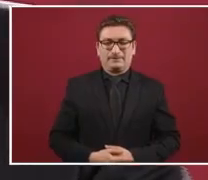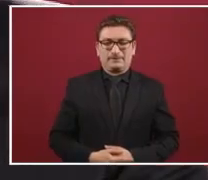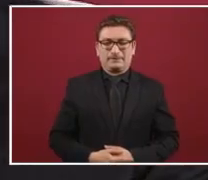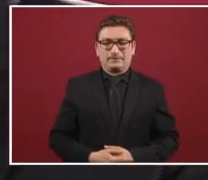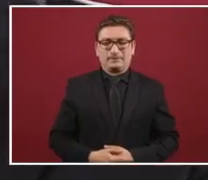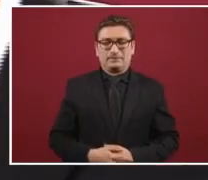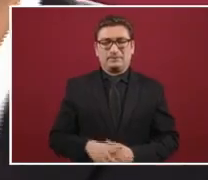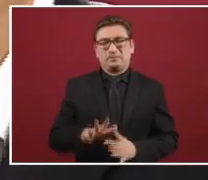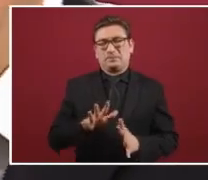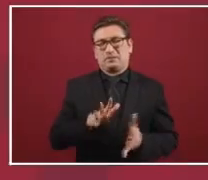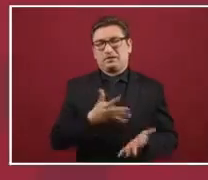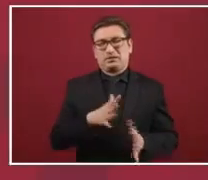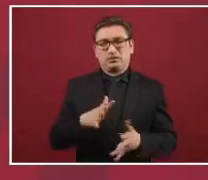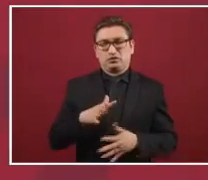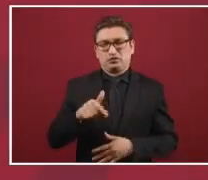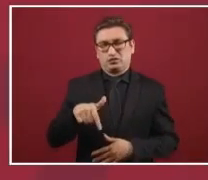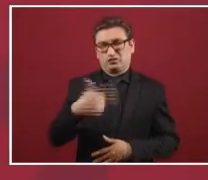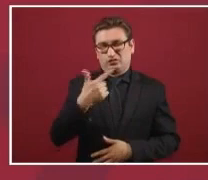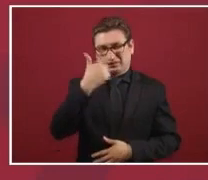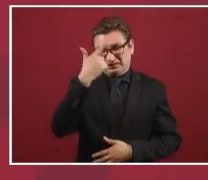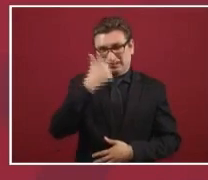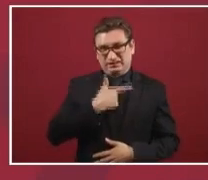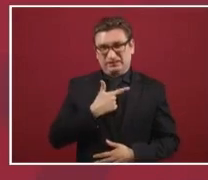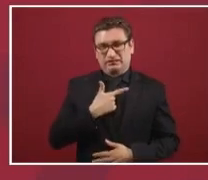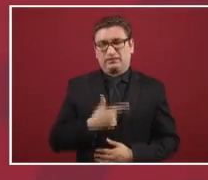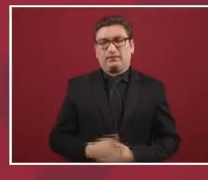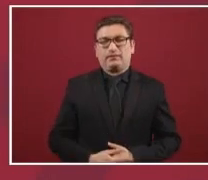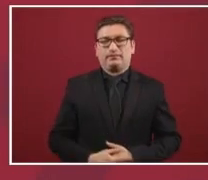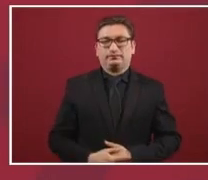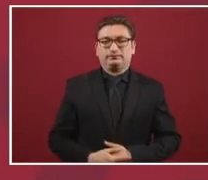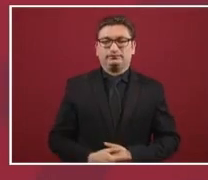como a las 12 de la noche,